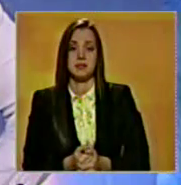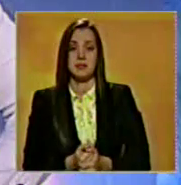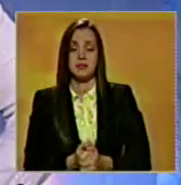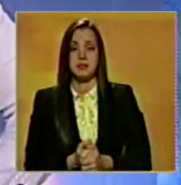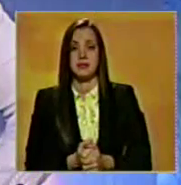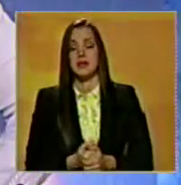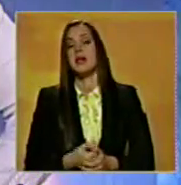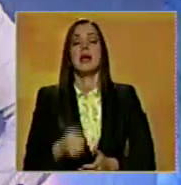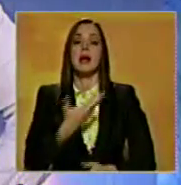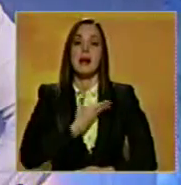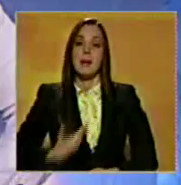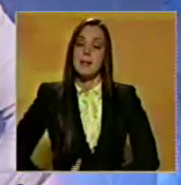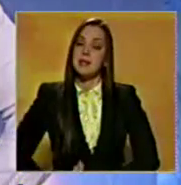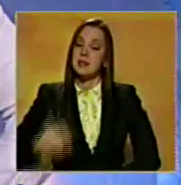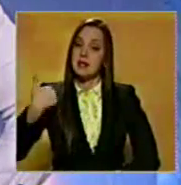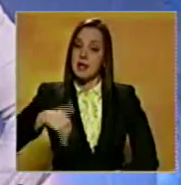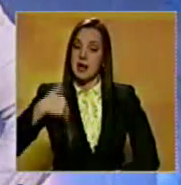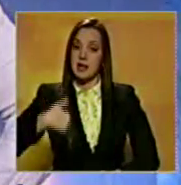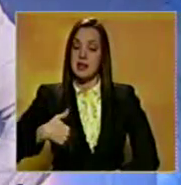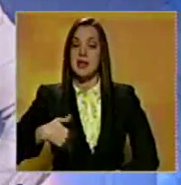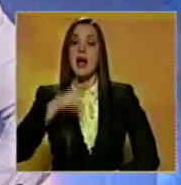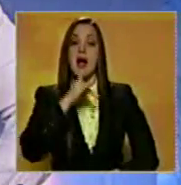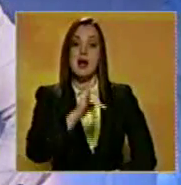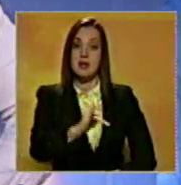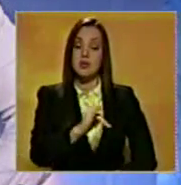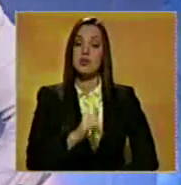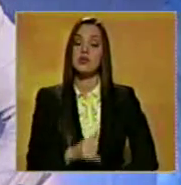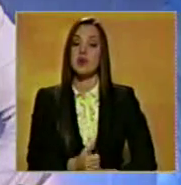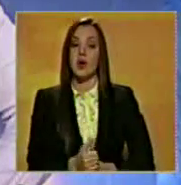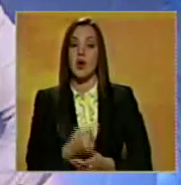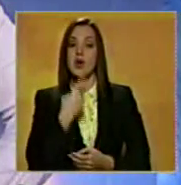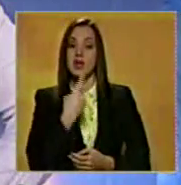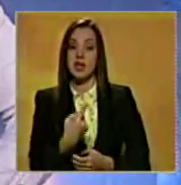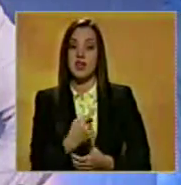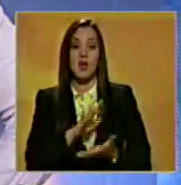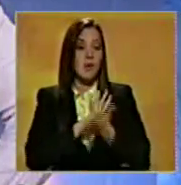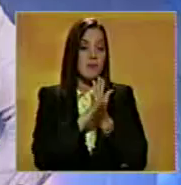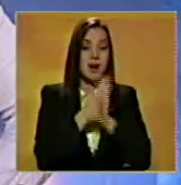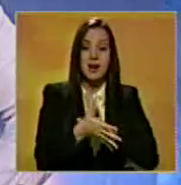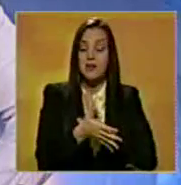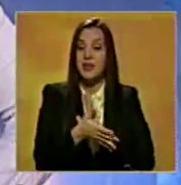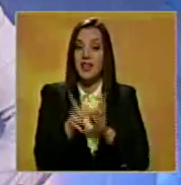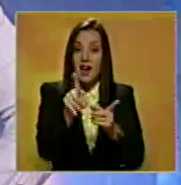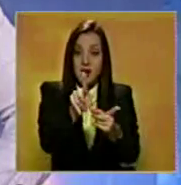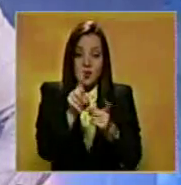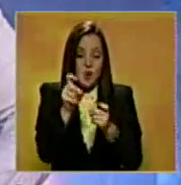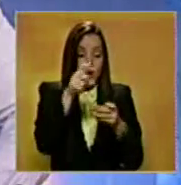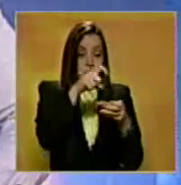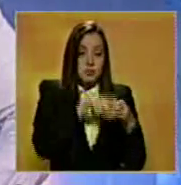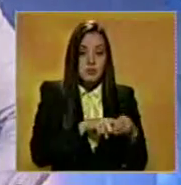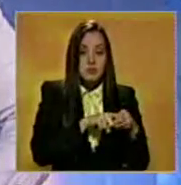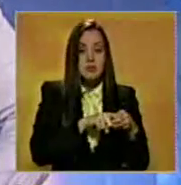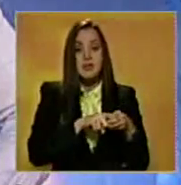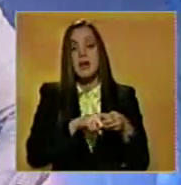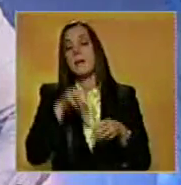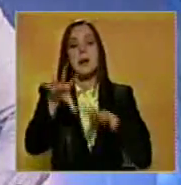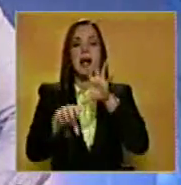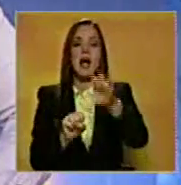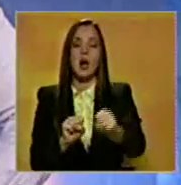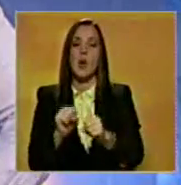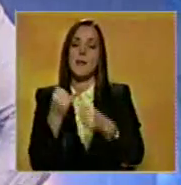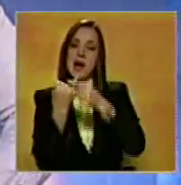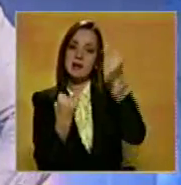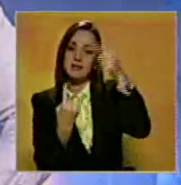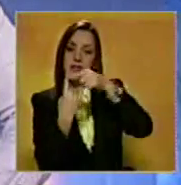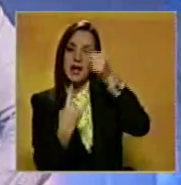el presidente de argentina mauricio macri anunció la eliminación de las retenciones impositivas a las exportaciones de trigo maíz carne y